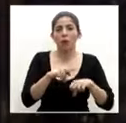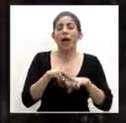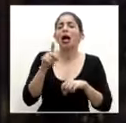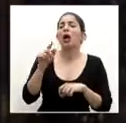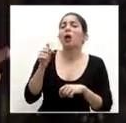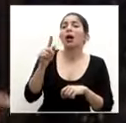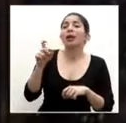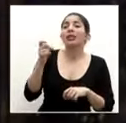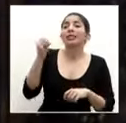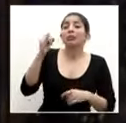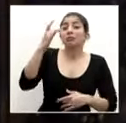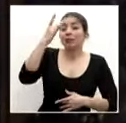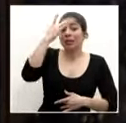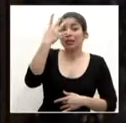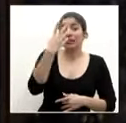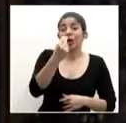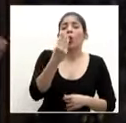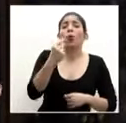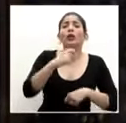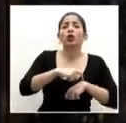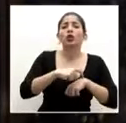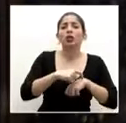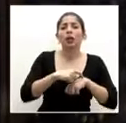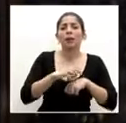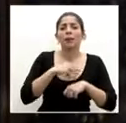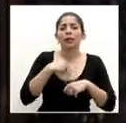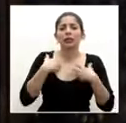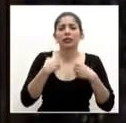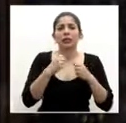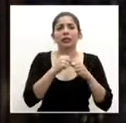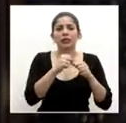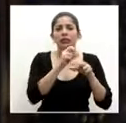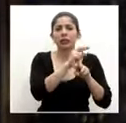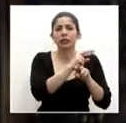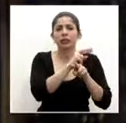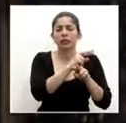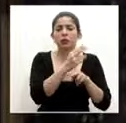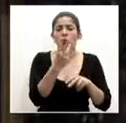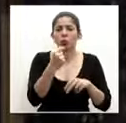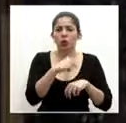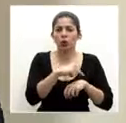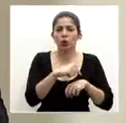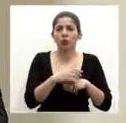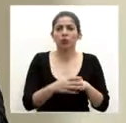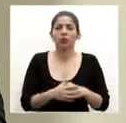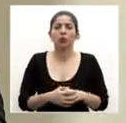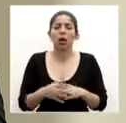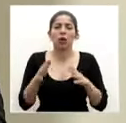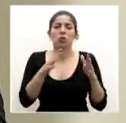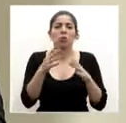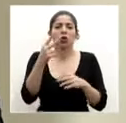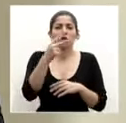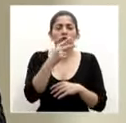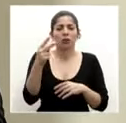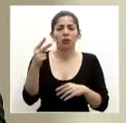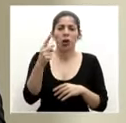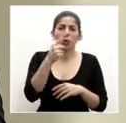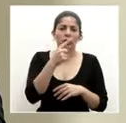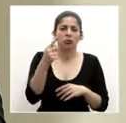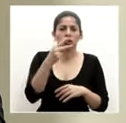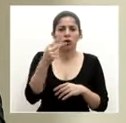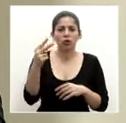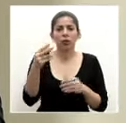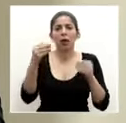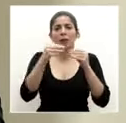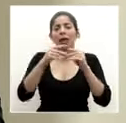perdón, que el paciente es dado de alta, ¿por cuánto tiempo le da seguimiento el Ministerio de Salud o la Caja en su defecto? aproximadamente unas 2 semanas, una semana, 2 semanas